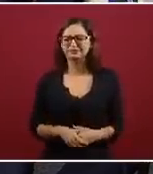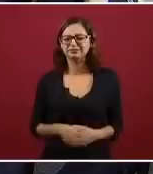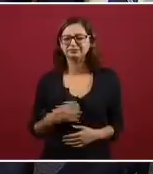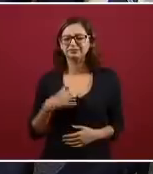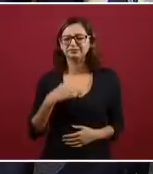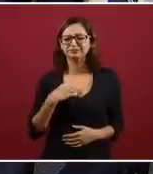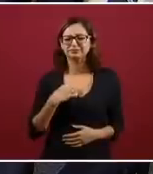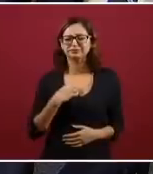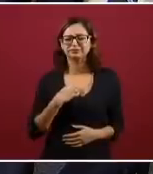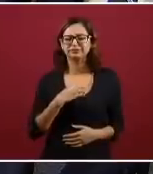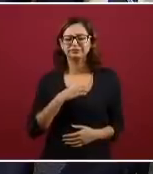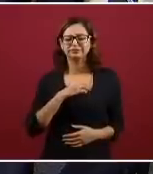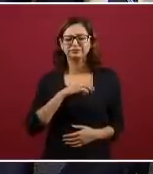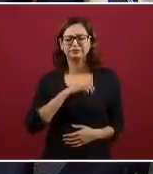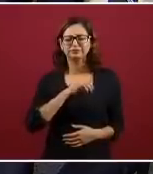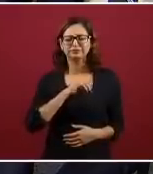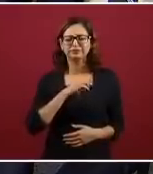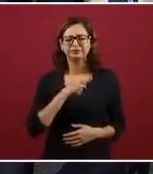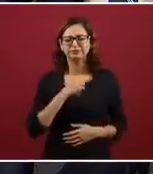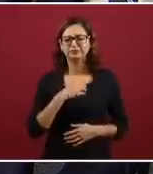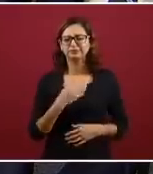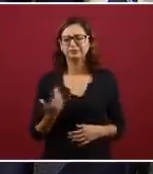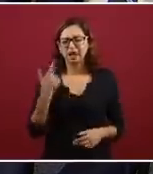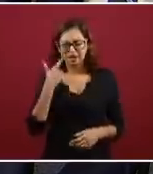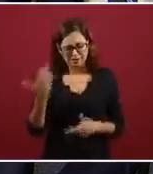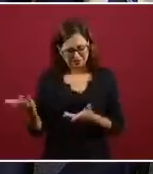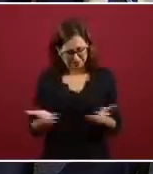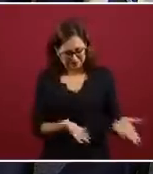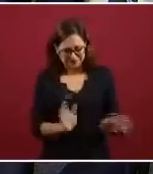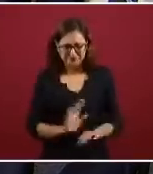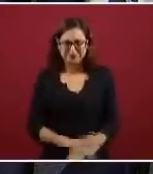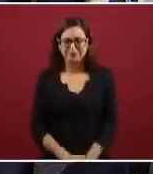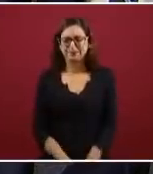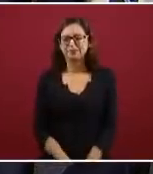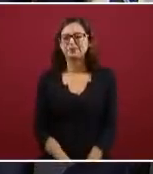Yo le tengo. A ver.